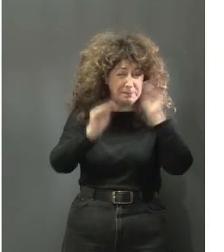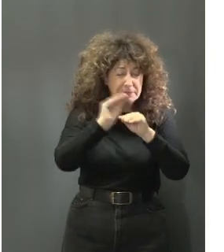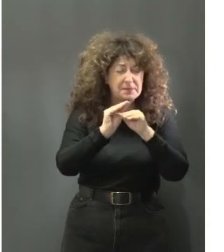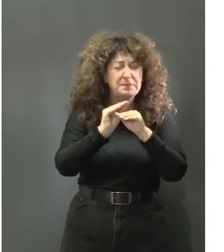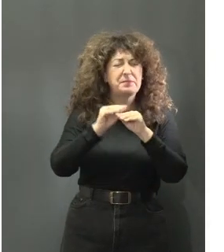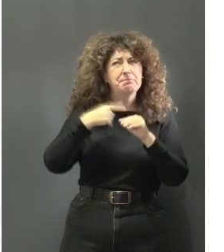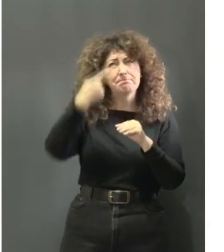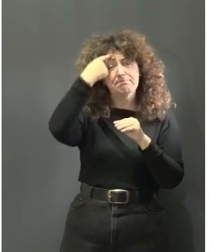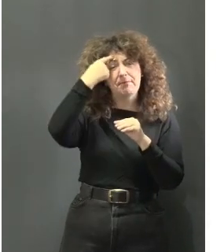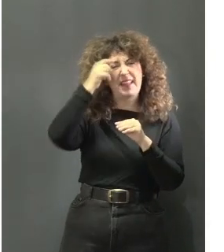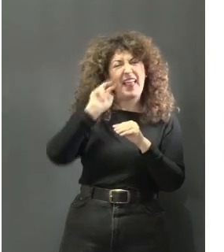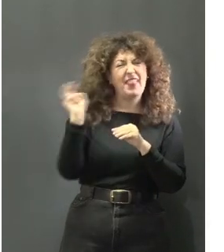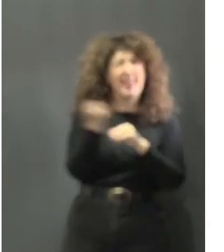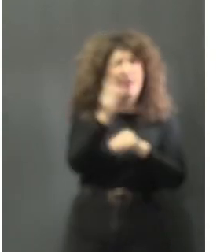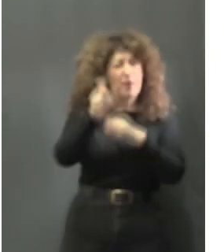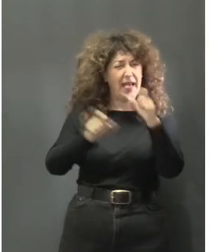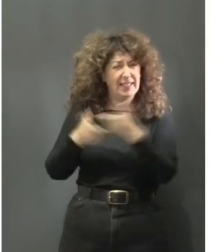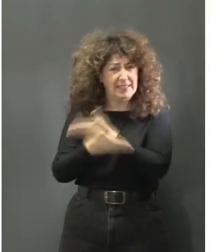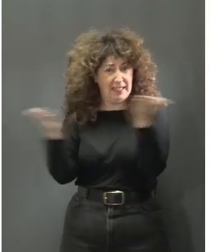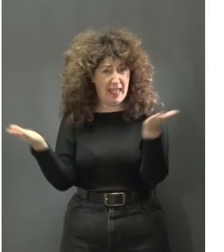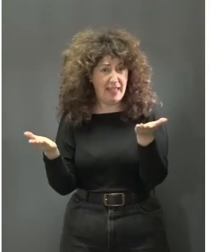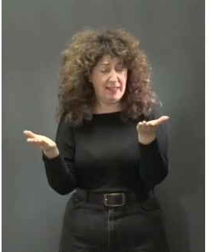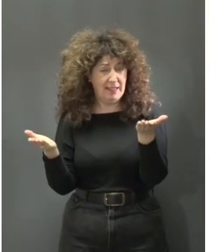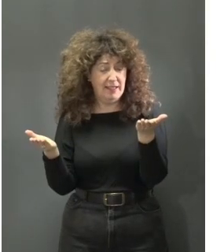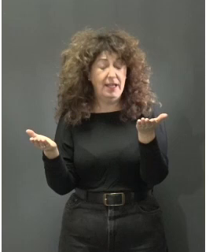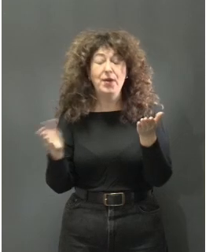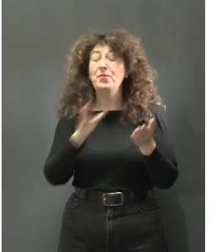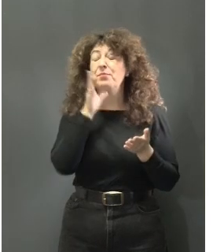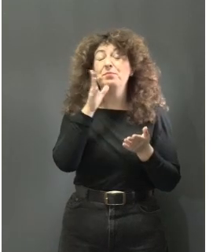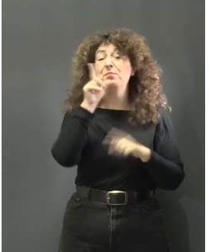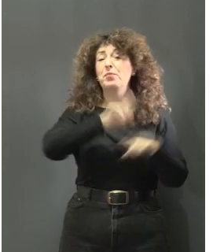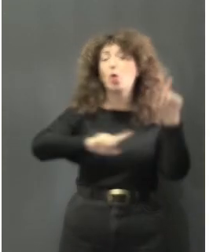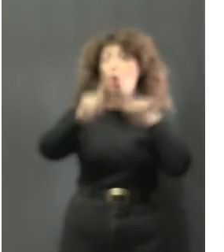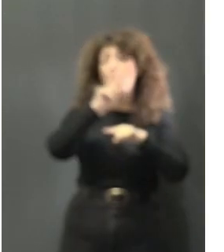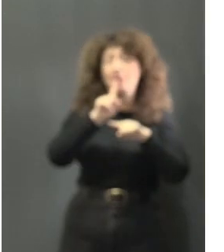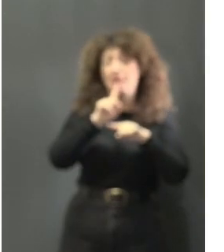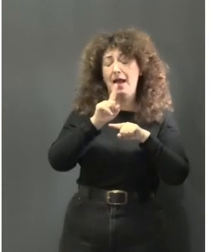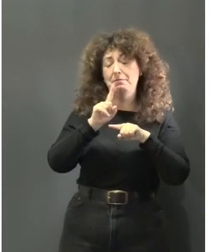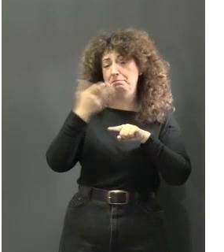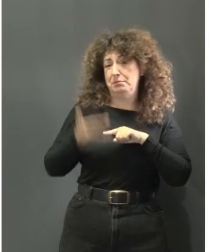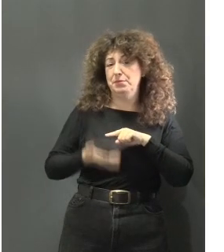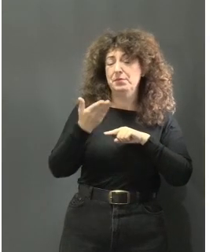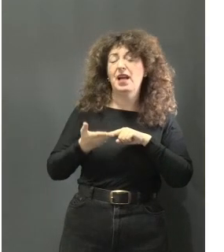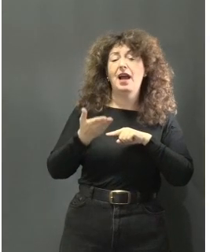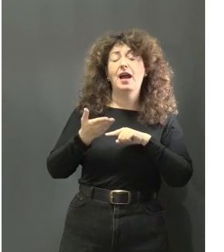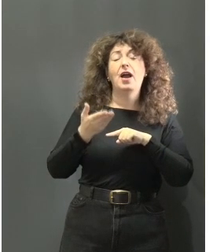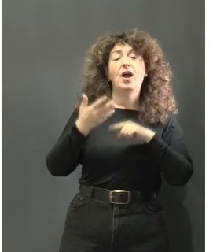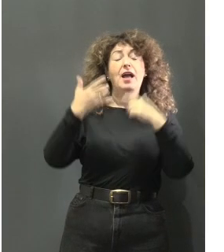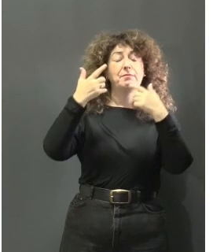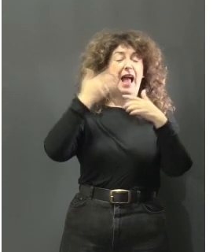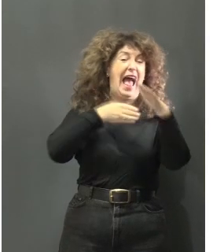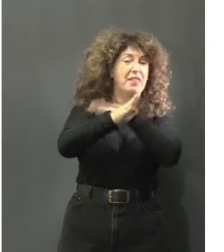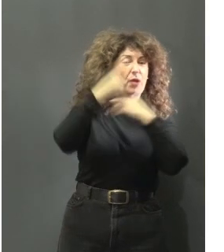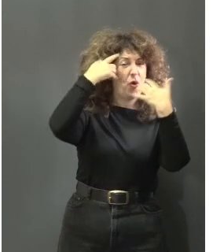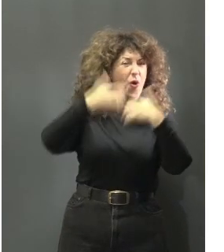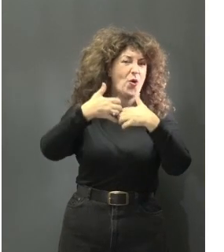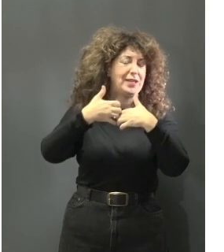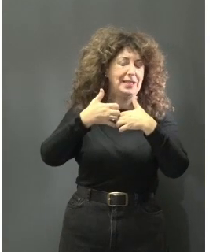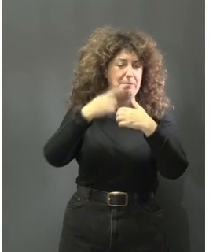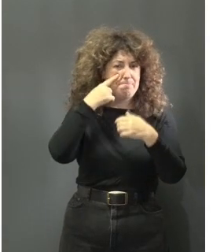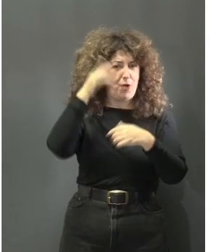el principal problema en la accesibilidad cognitiva es que no se ve, que es lo que dice Lucía, que no es visible y que tiene que